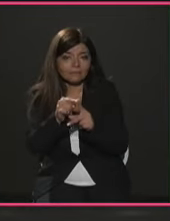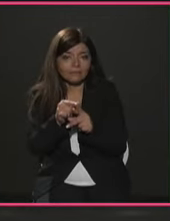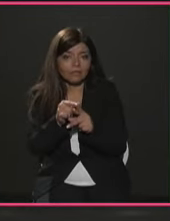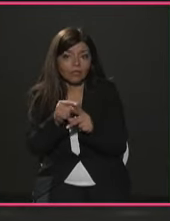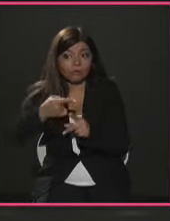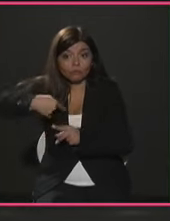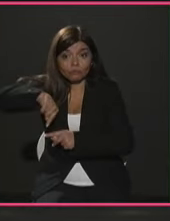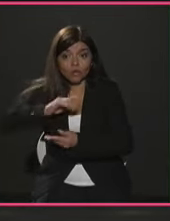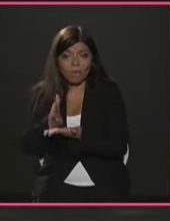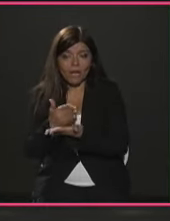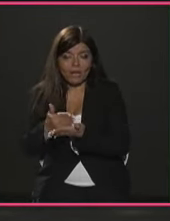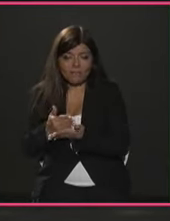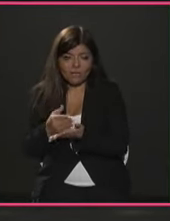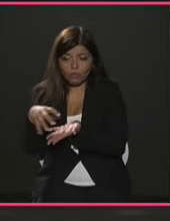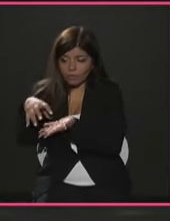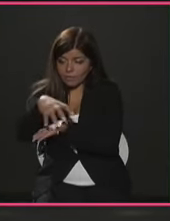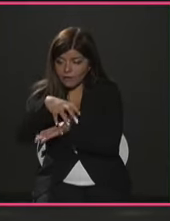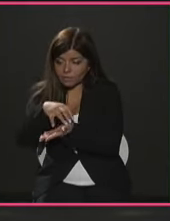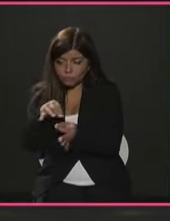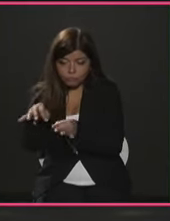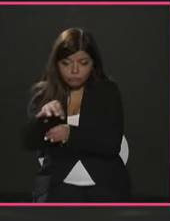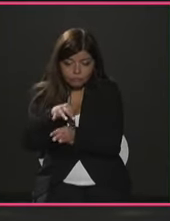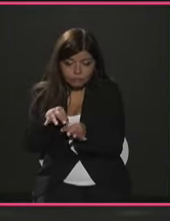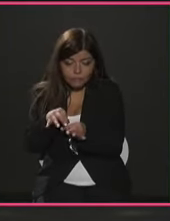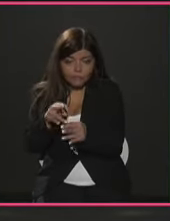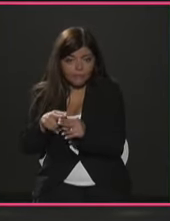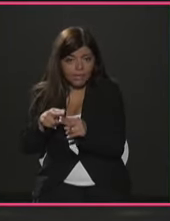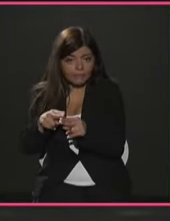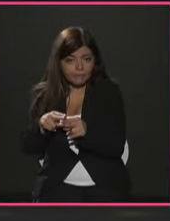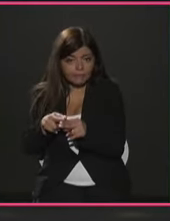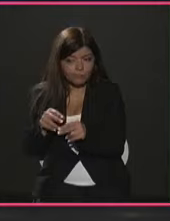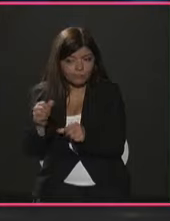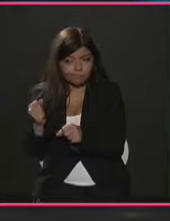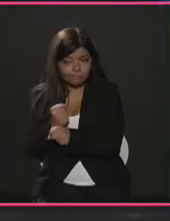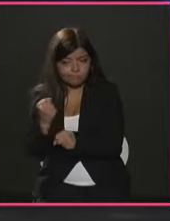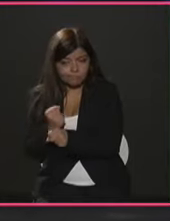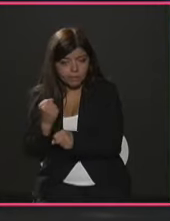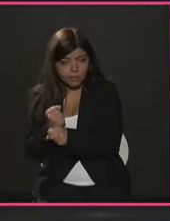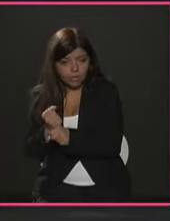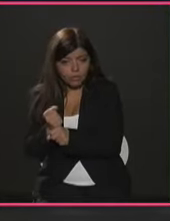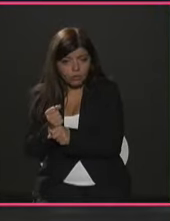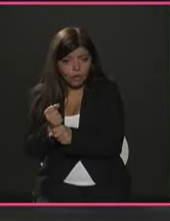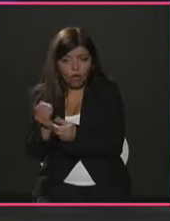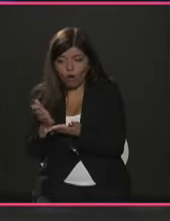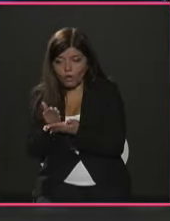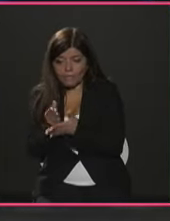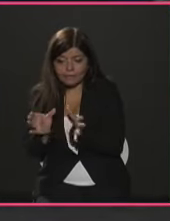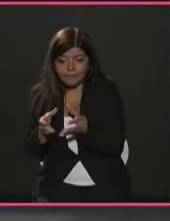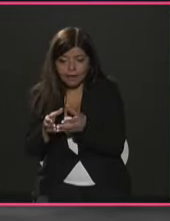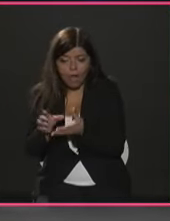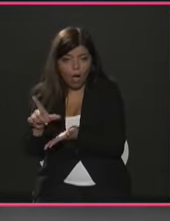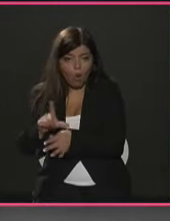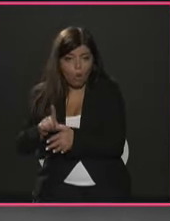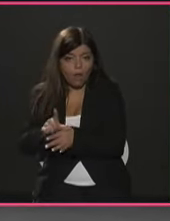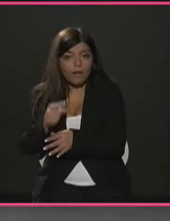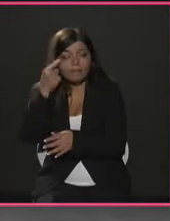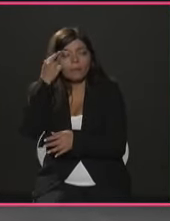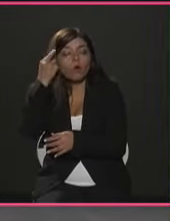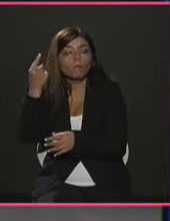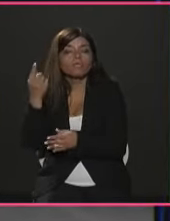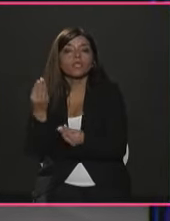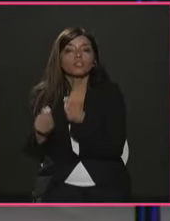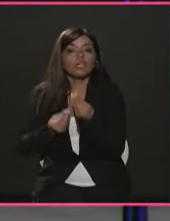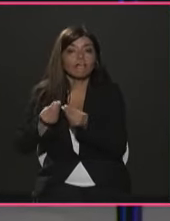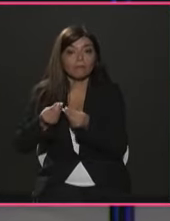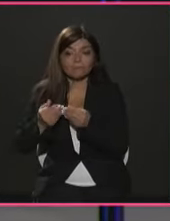como planificadores urbanos eh hacemos nuestro ejercicio de organizar un lugar estamos pensando qué va